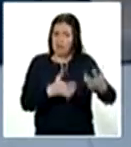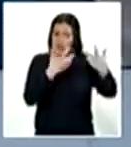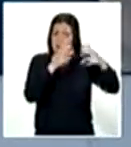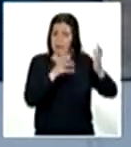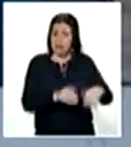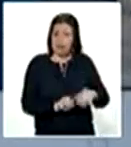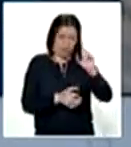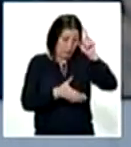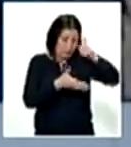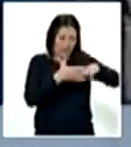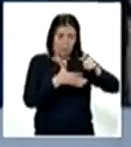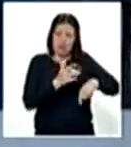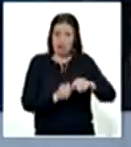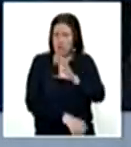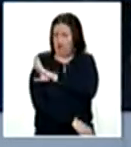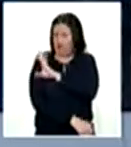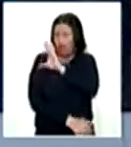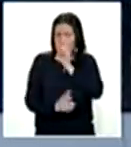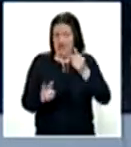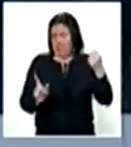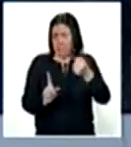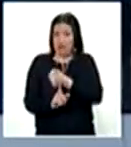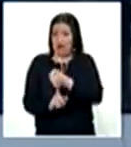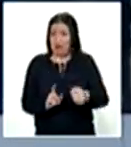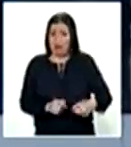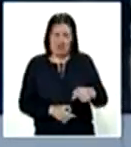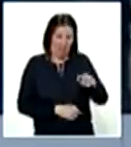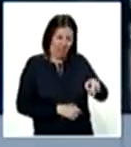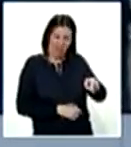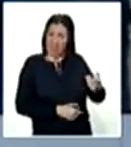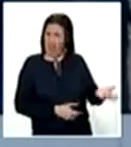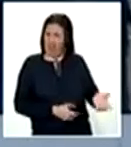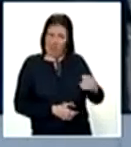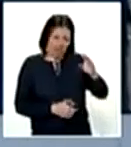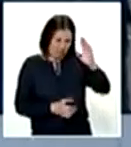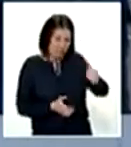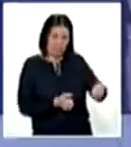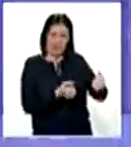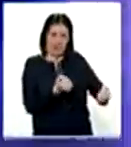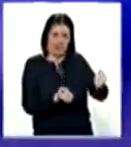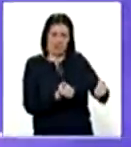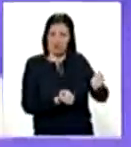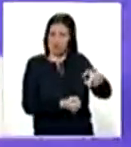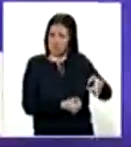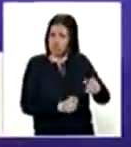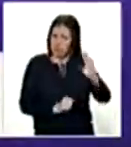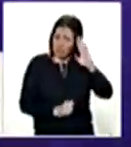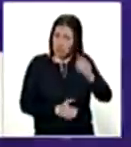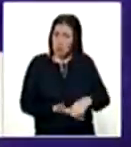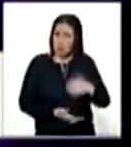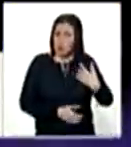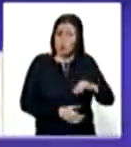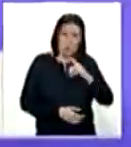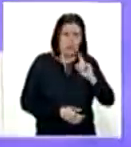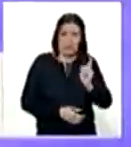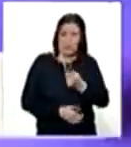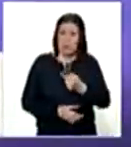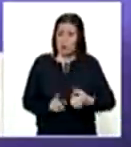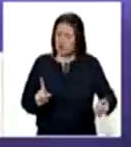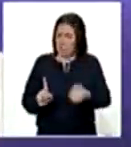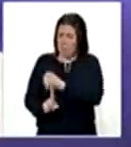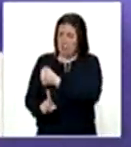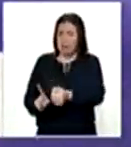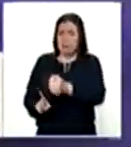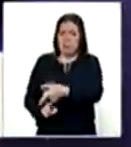una fiscal. Los oficiales asistieron a esa reunión en vehículos de la institución. Tras la grave denuncia de la agresión a una fiscal en